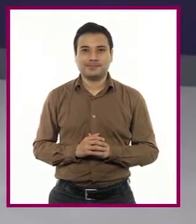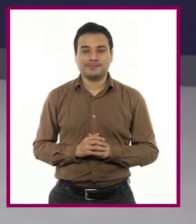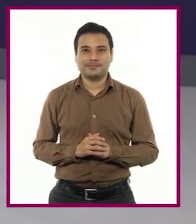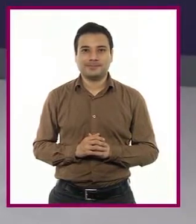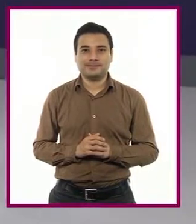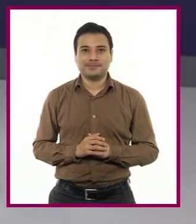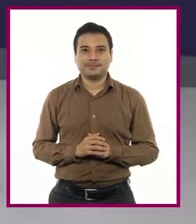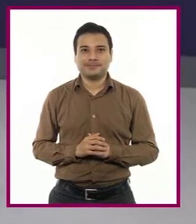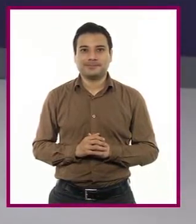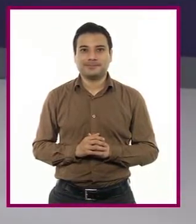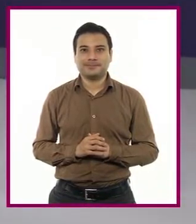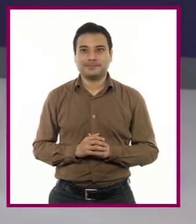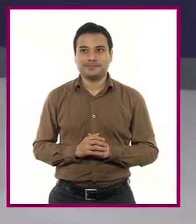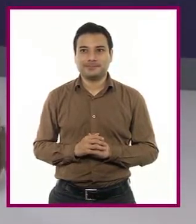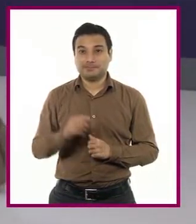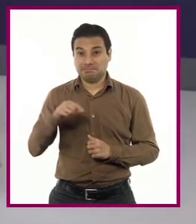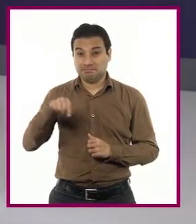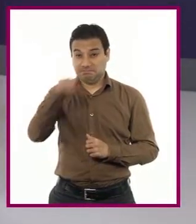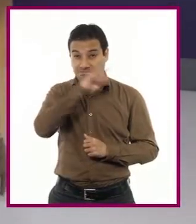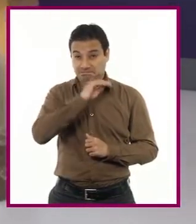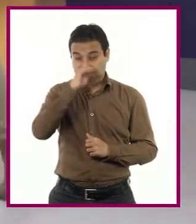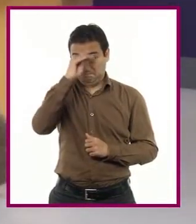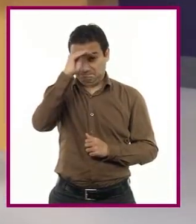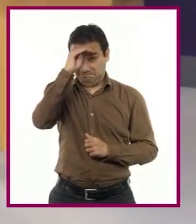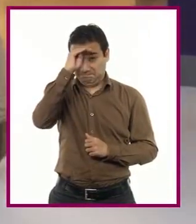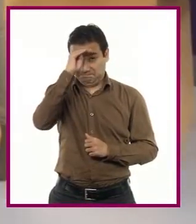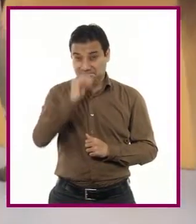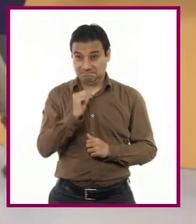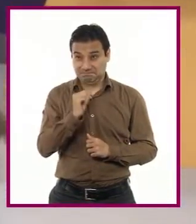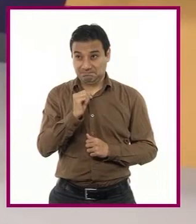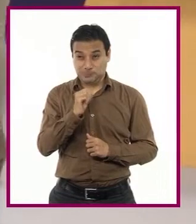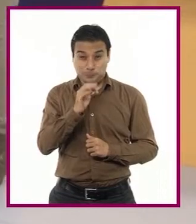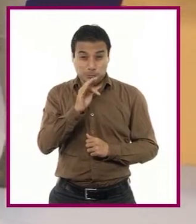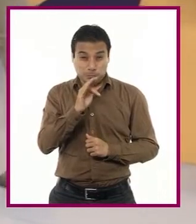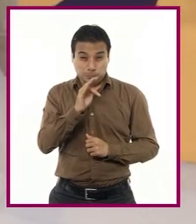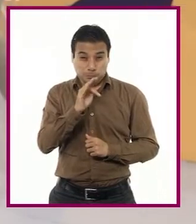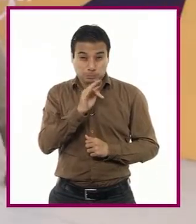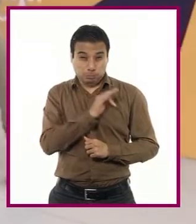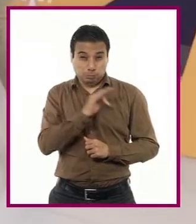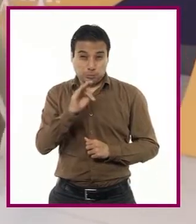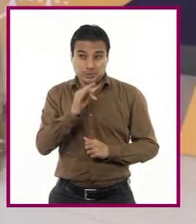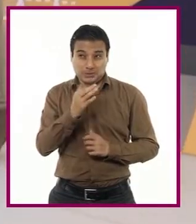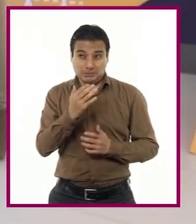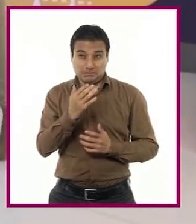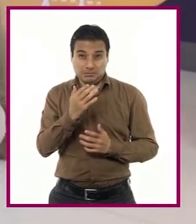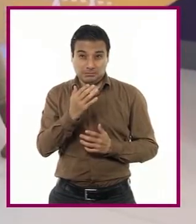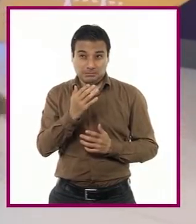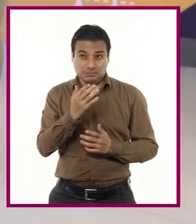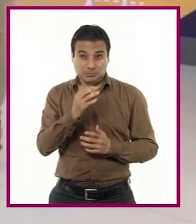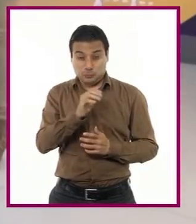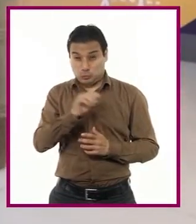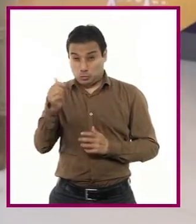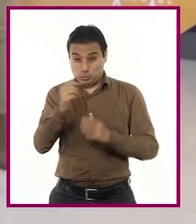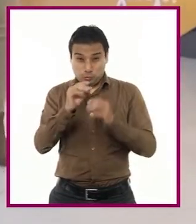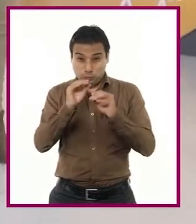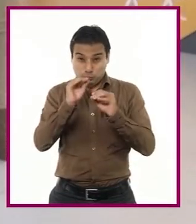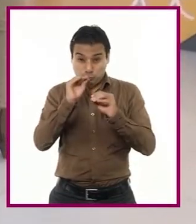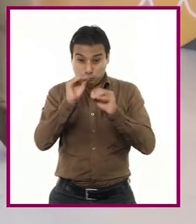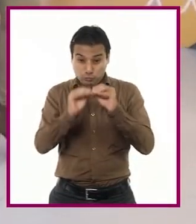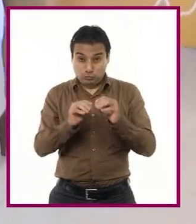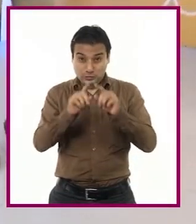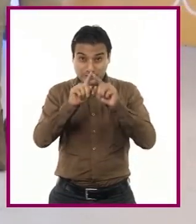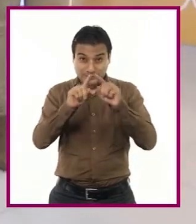Alumnas y alumnos, ¿piensan que es posible construir algún triángulo diferente a estos con los mismos datos proporcionados?